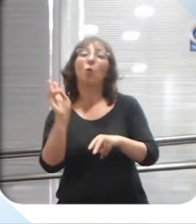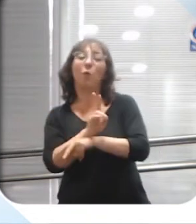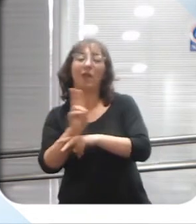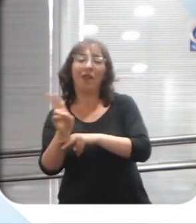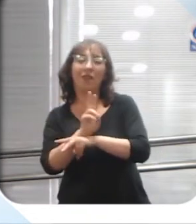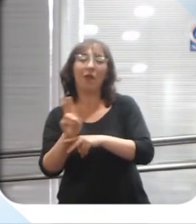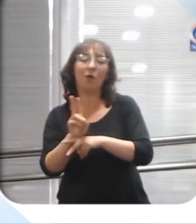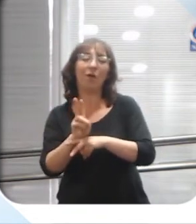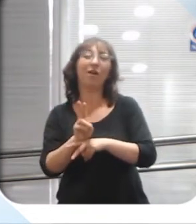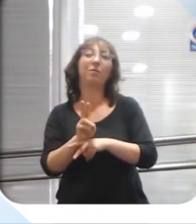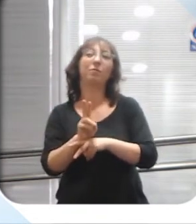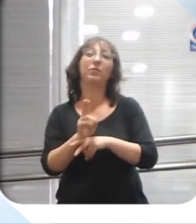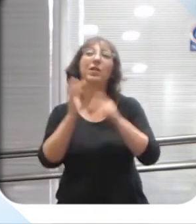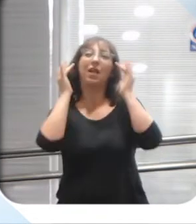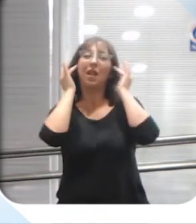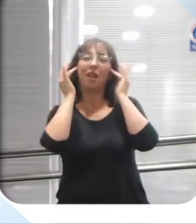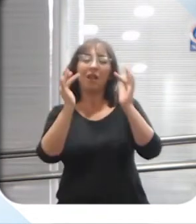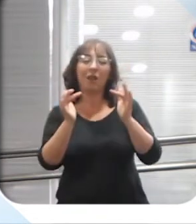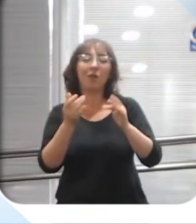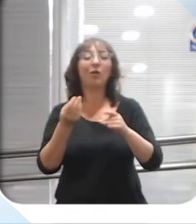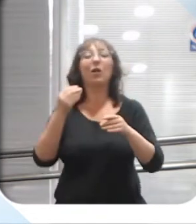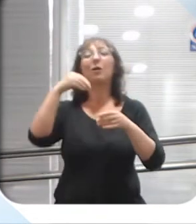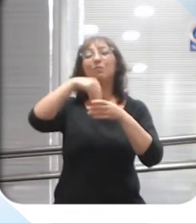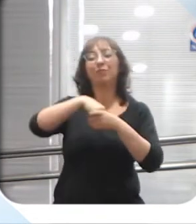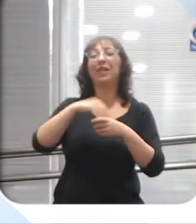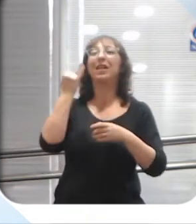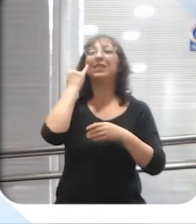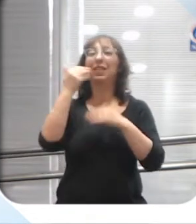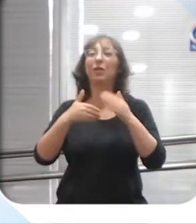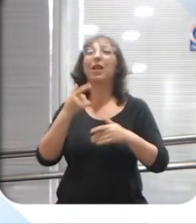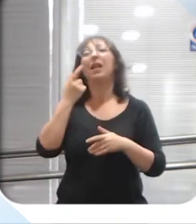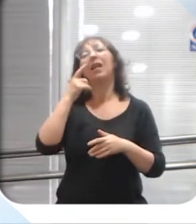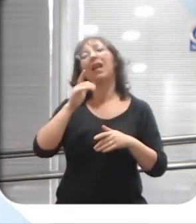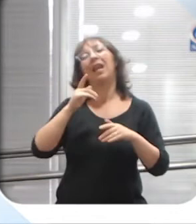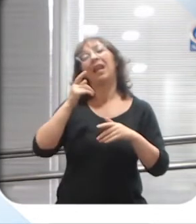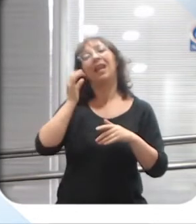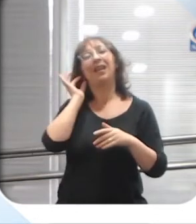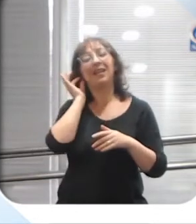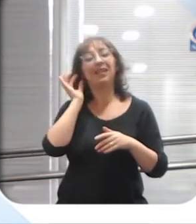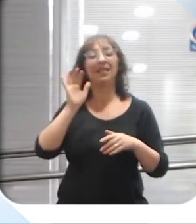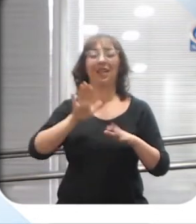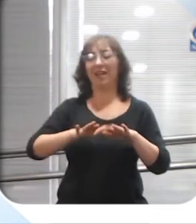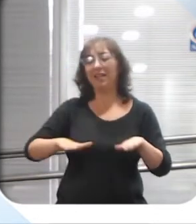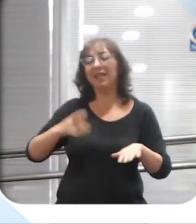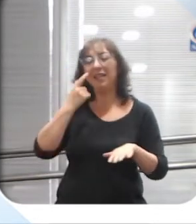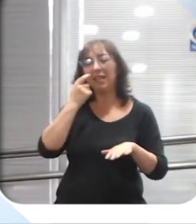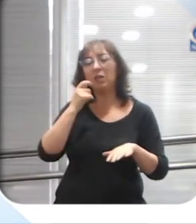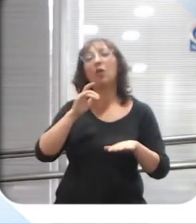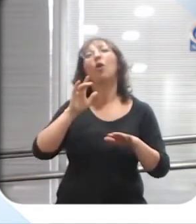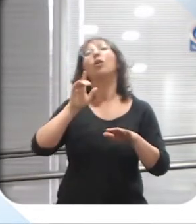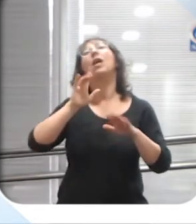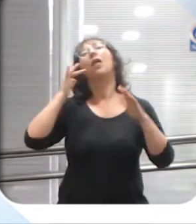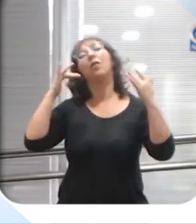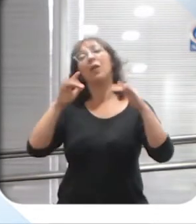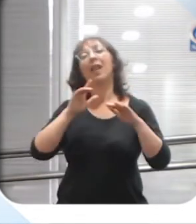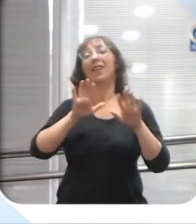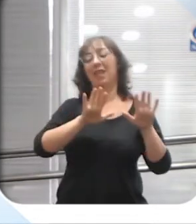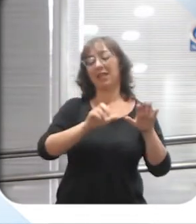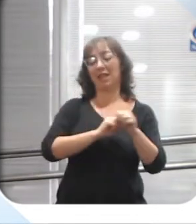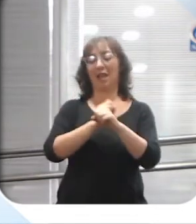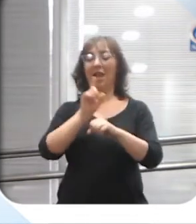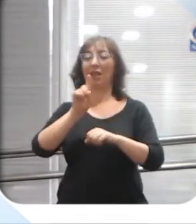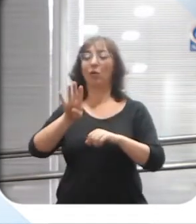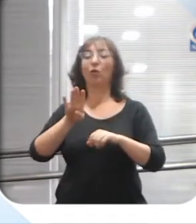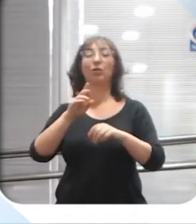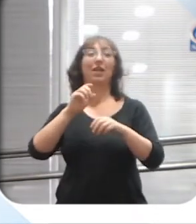cuidadores en la educación integral en la sexualidad para niñas y niños y adolescentes de 10 a 14 años, mediante la adaptación